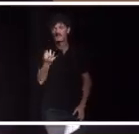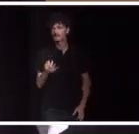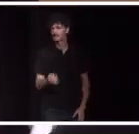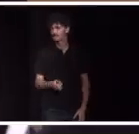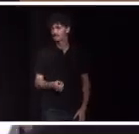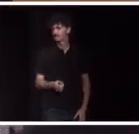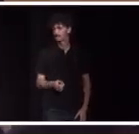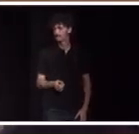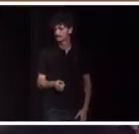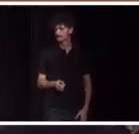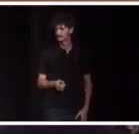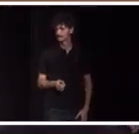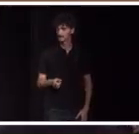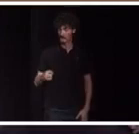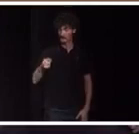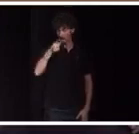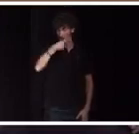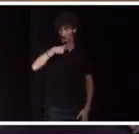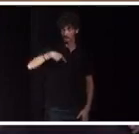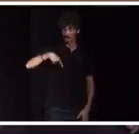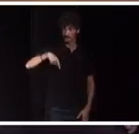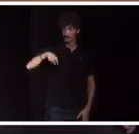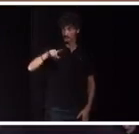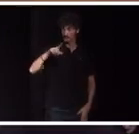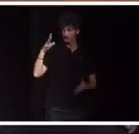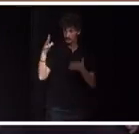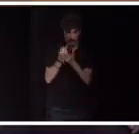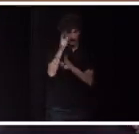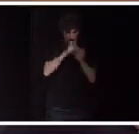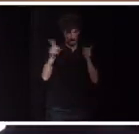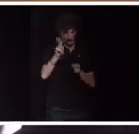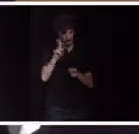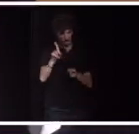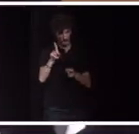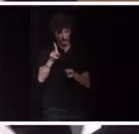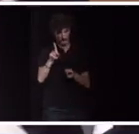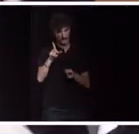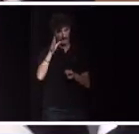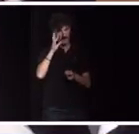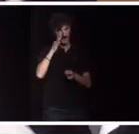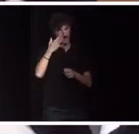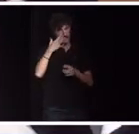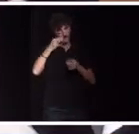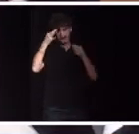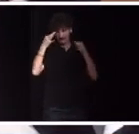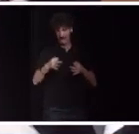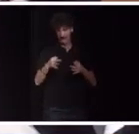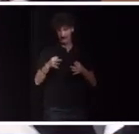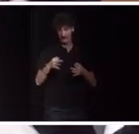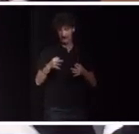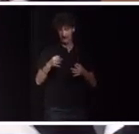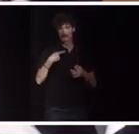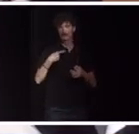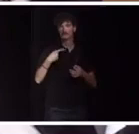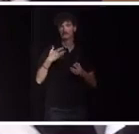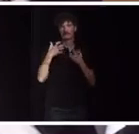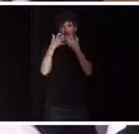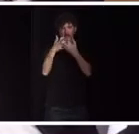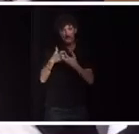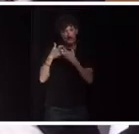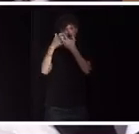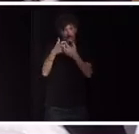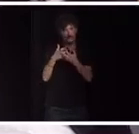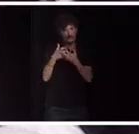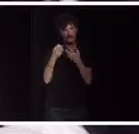que todos ellos sean así, no, pero evidentemente nosotros tenemos que hacer fuerza por